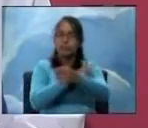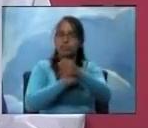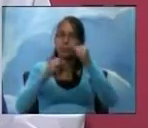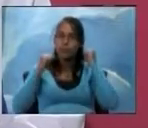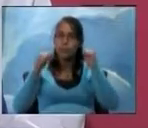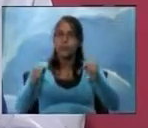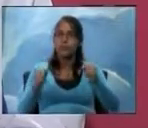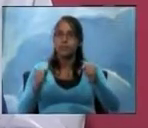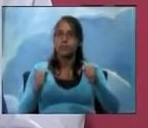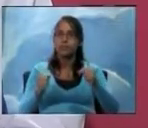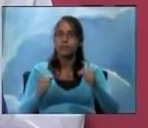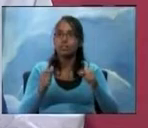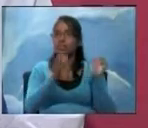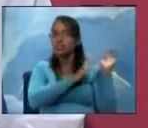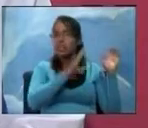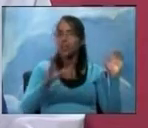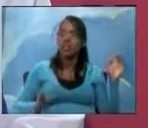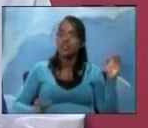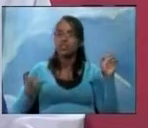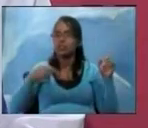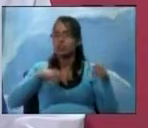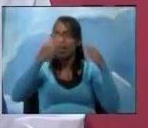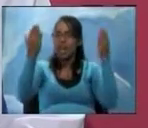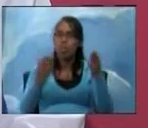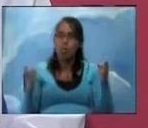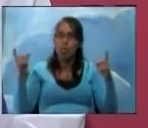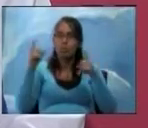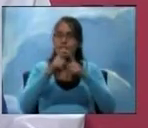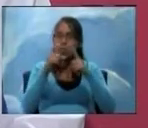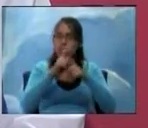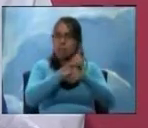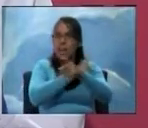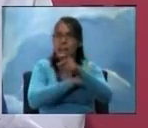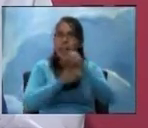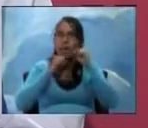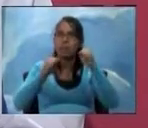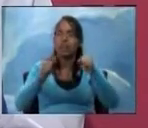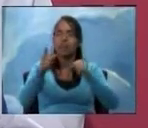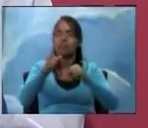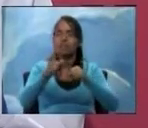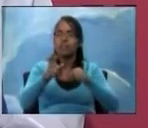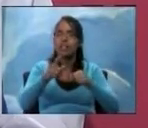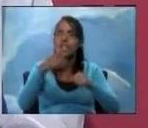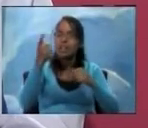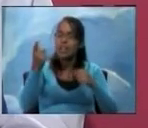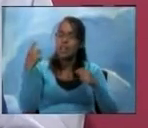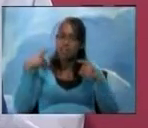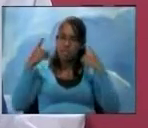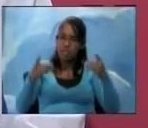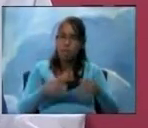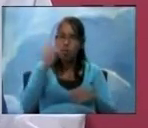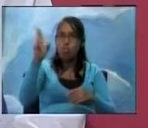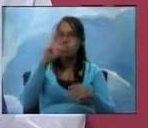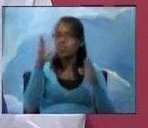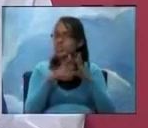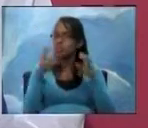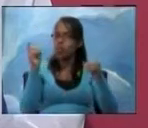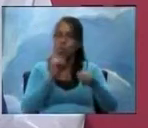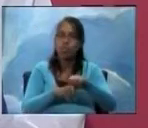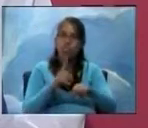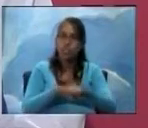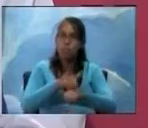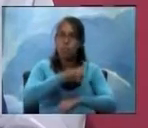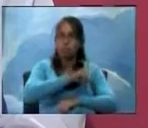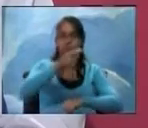tiene poder. Cristo nos ha dado una palabra, amados hermanos, de poder, que debemos usarla en todos los aspectos, amados hermanos, de